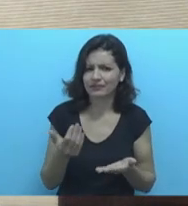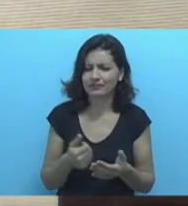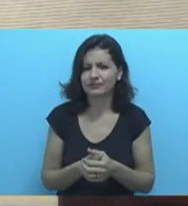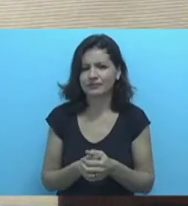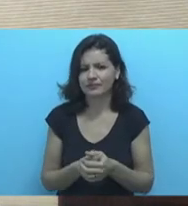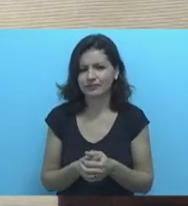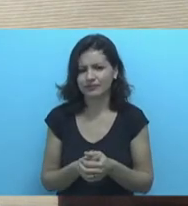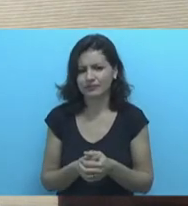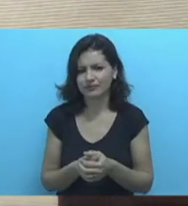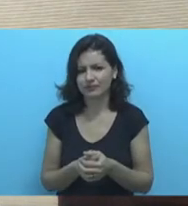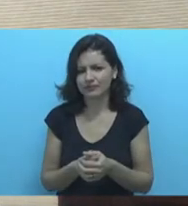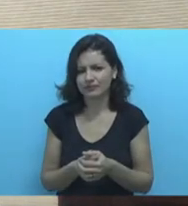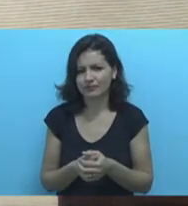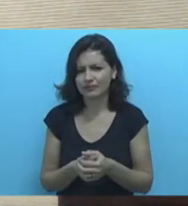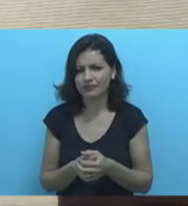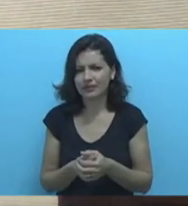Pero no era común que se riera.